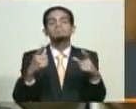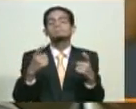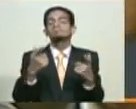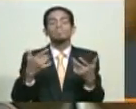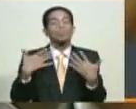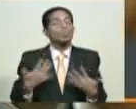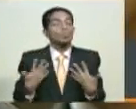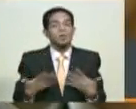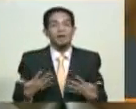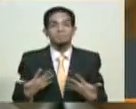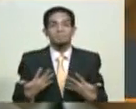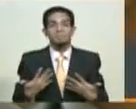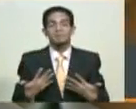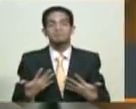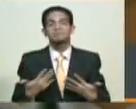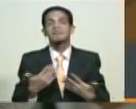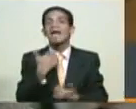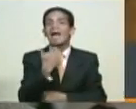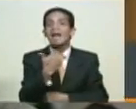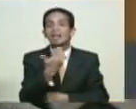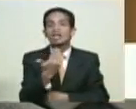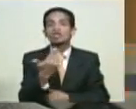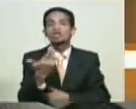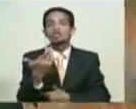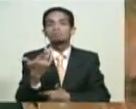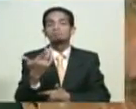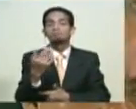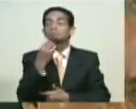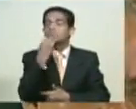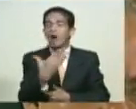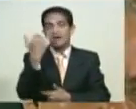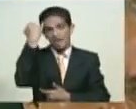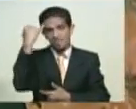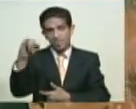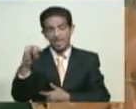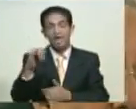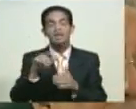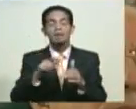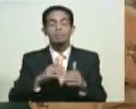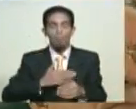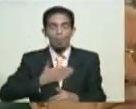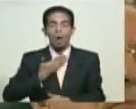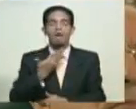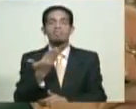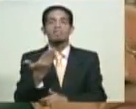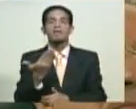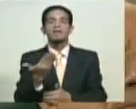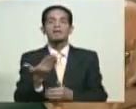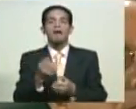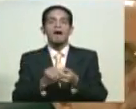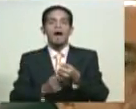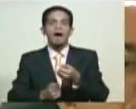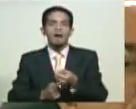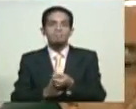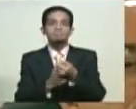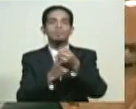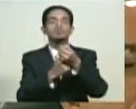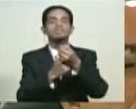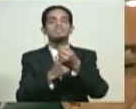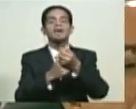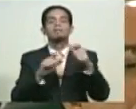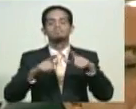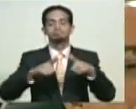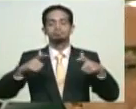urgente, es una decisión acertada que puede apalancar el crecimiento económico del